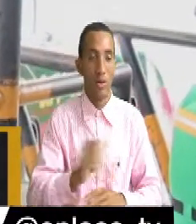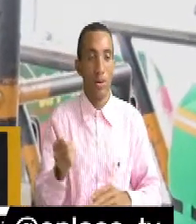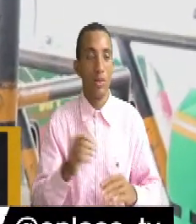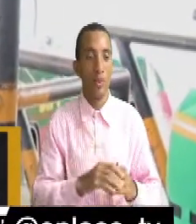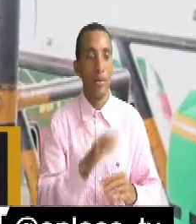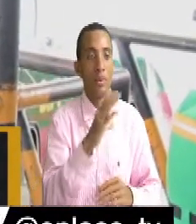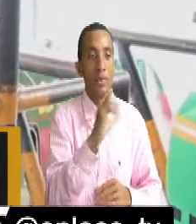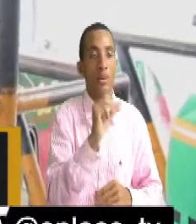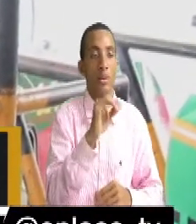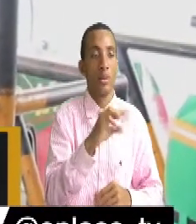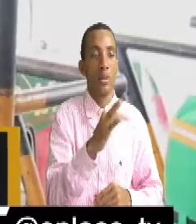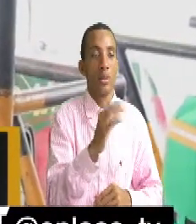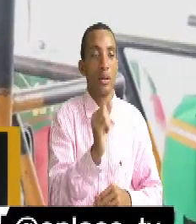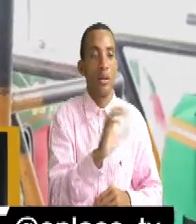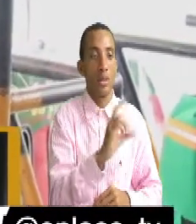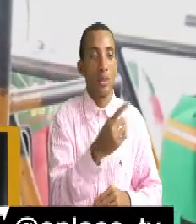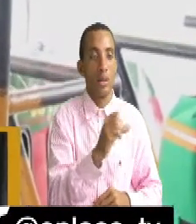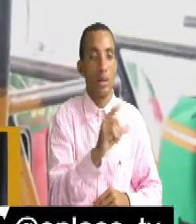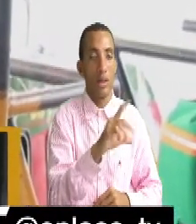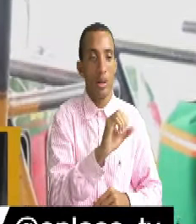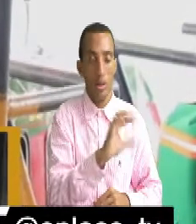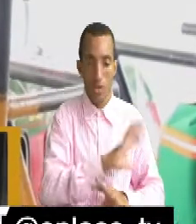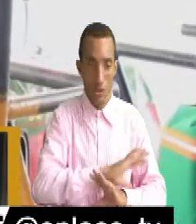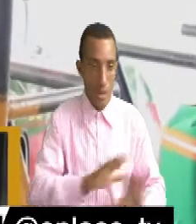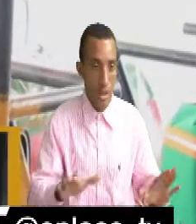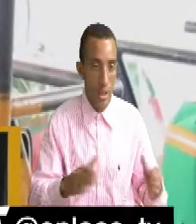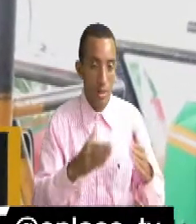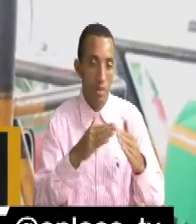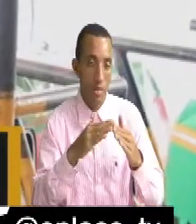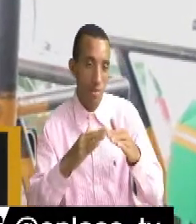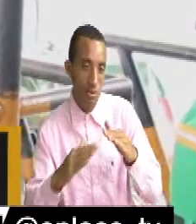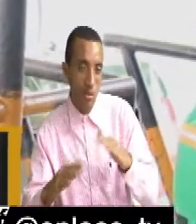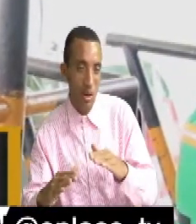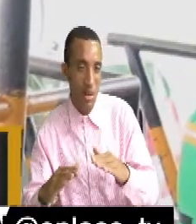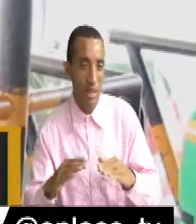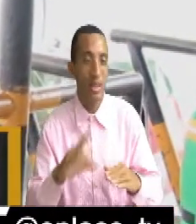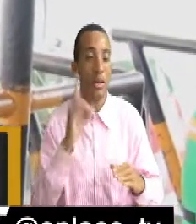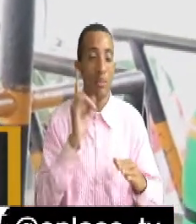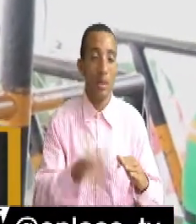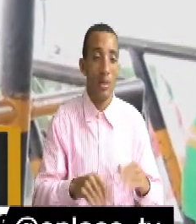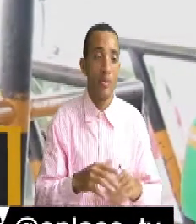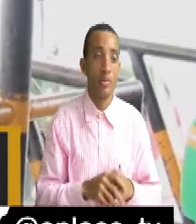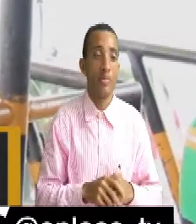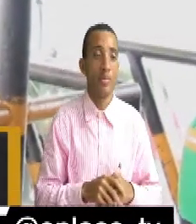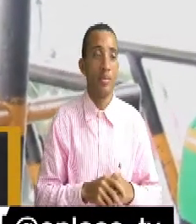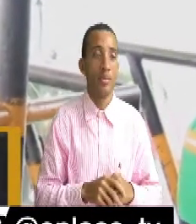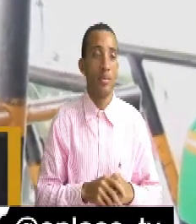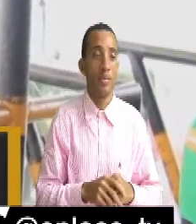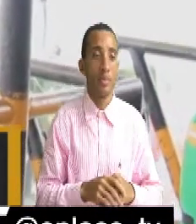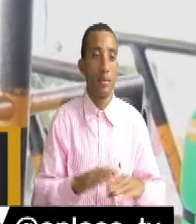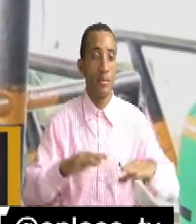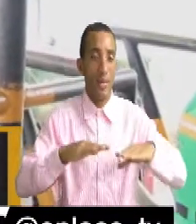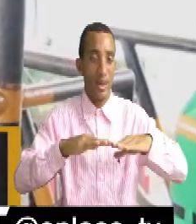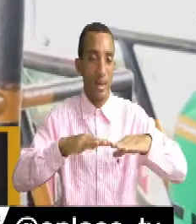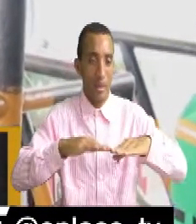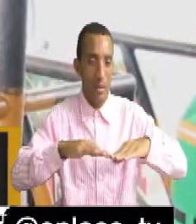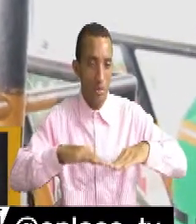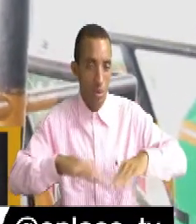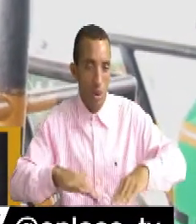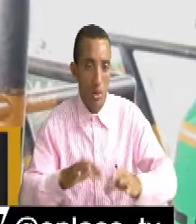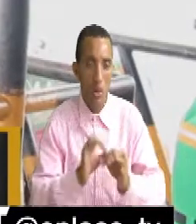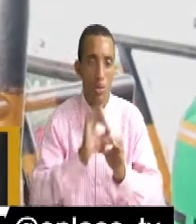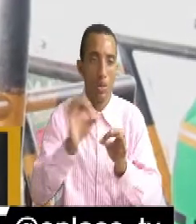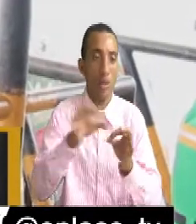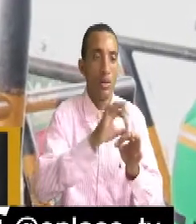parte de abajo se está hundiendo, en la parte de arriba de Cantagallo también se está hundiendo. Por ahí todos los pueblitos que uno encuentra para abajo